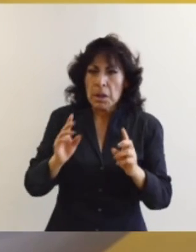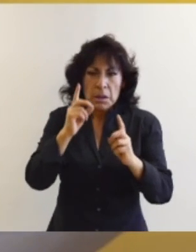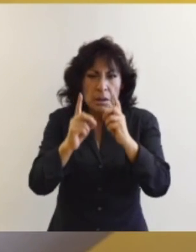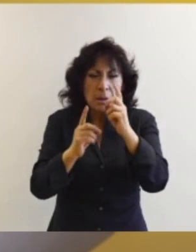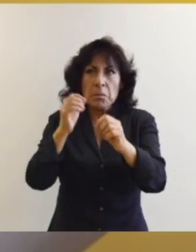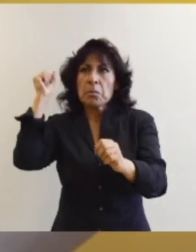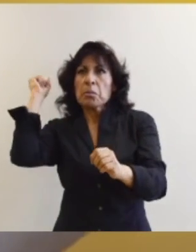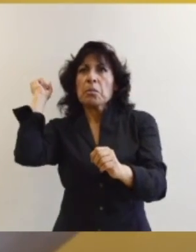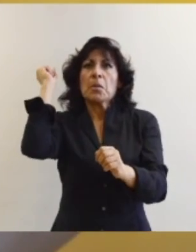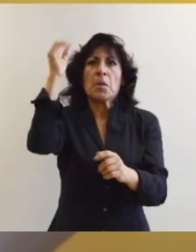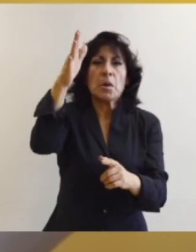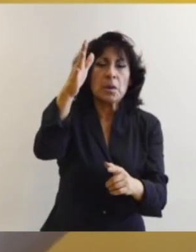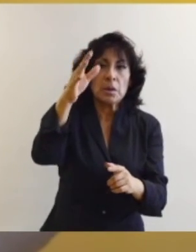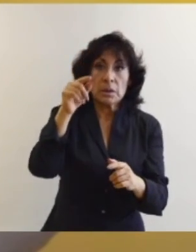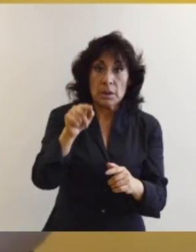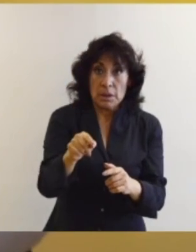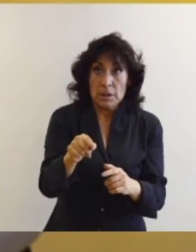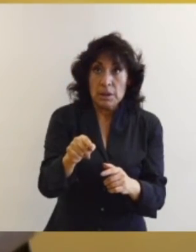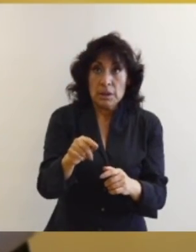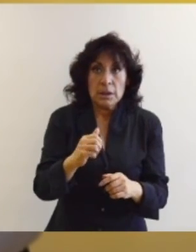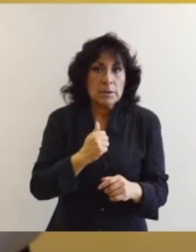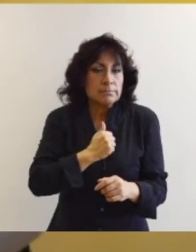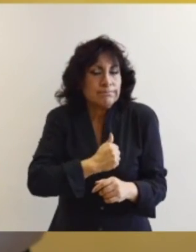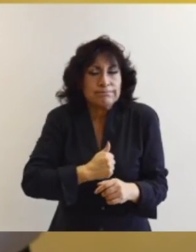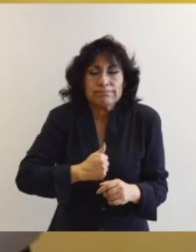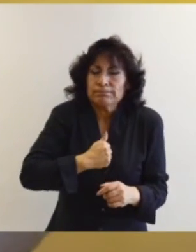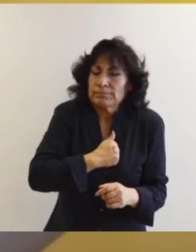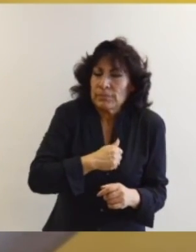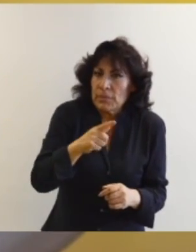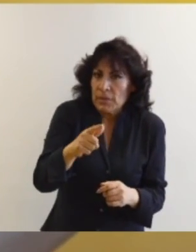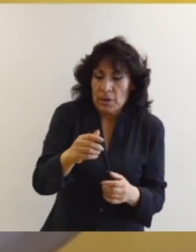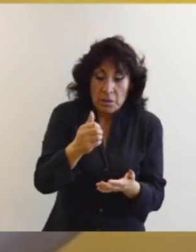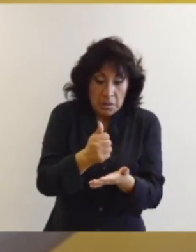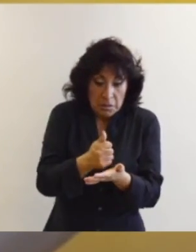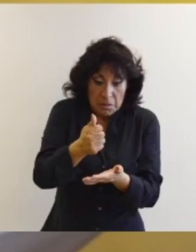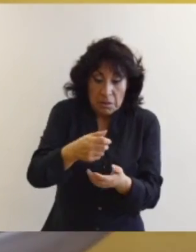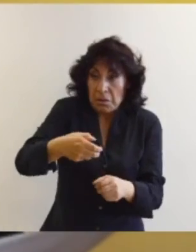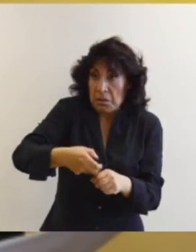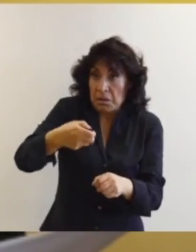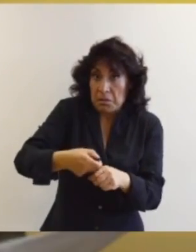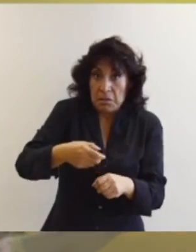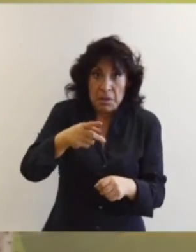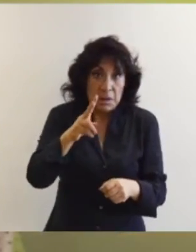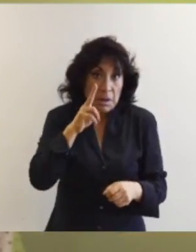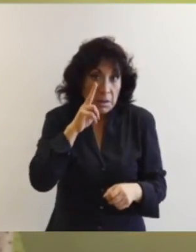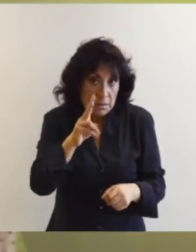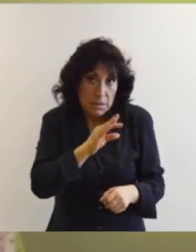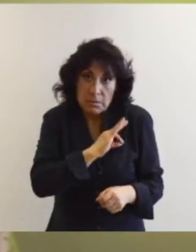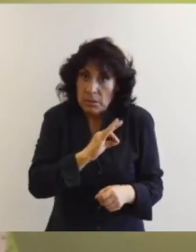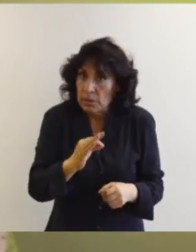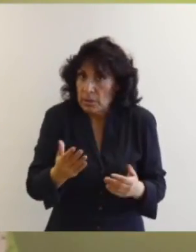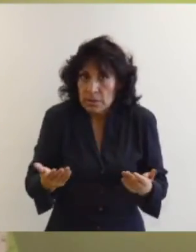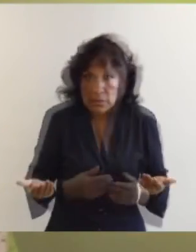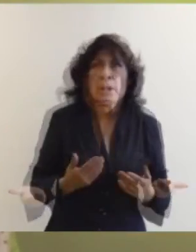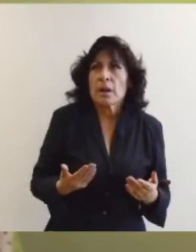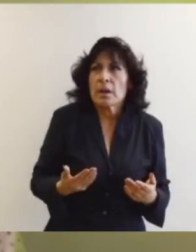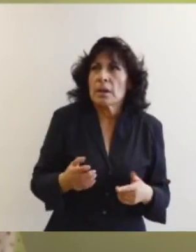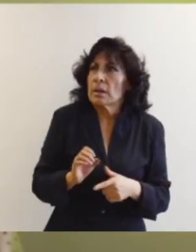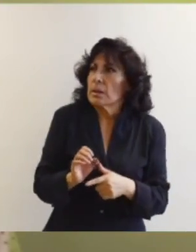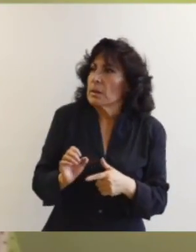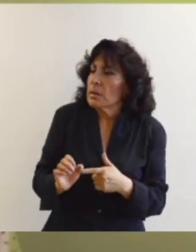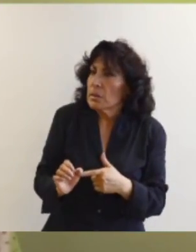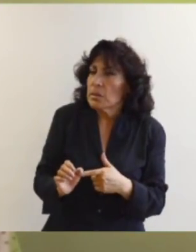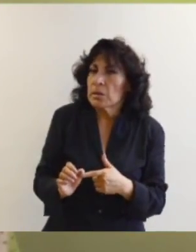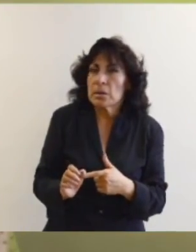jabalina. Esa figura lamentable se ha popularizado en las botellas de cerveza. De modo que no